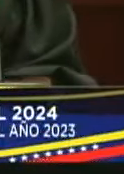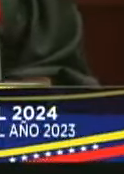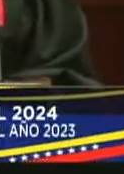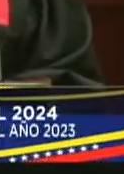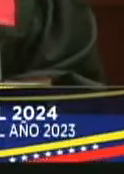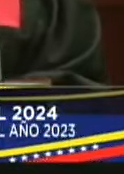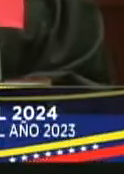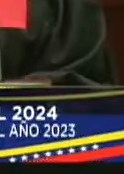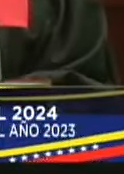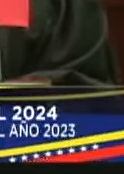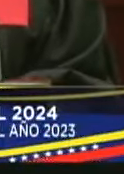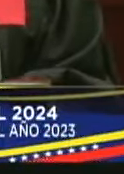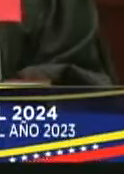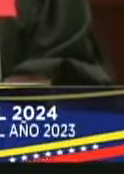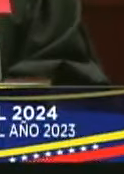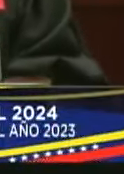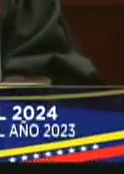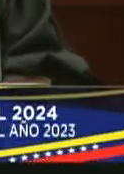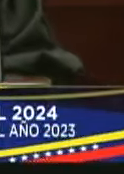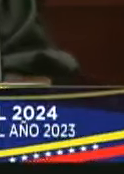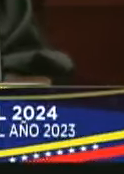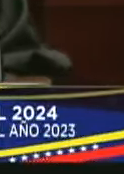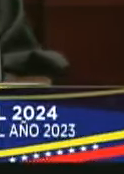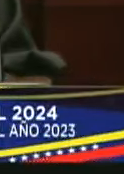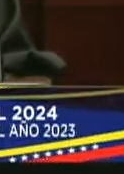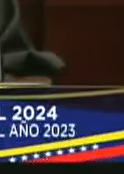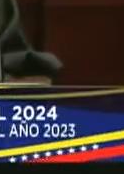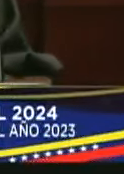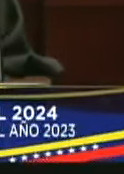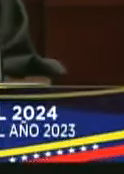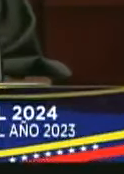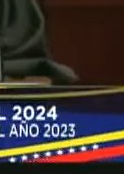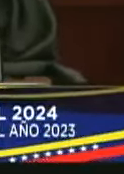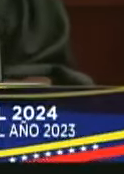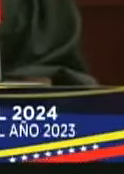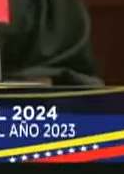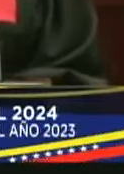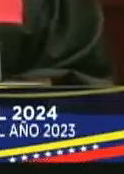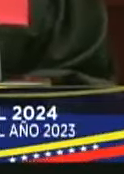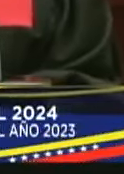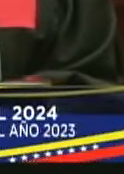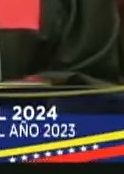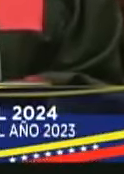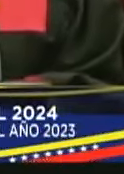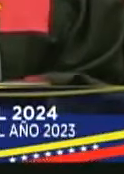de construir una sociedad alternativa a la propuesta neoliberal.